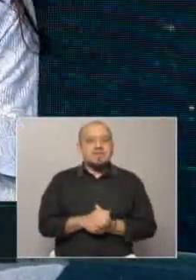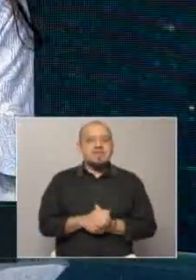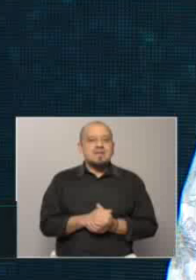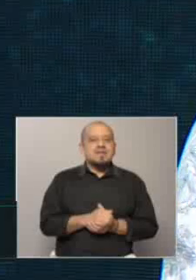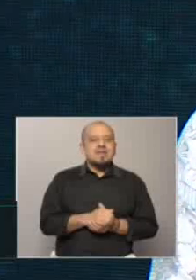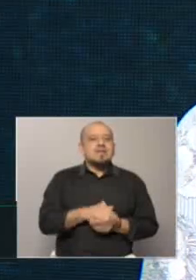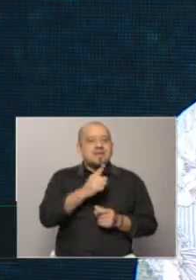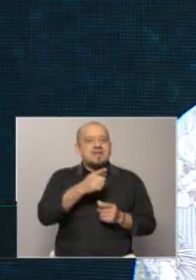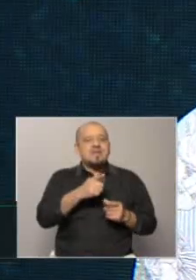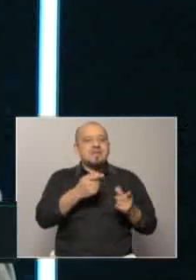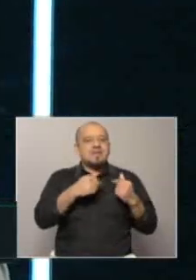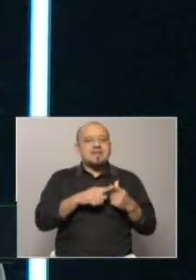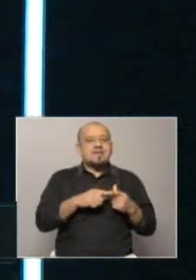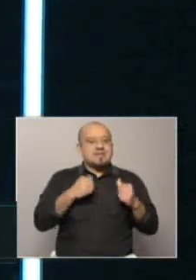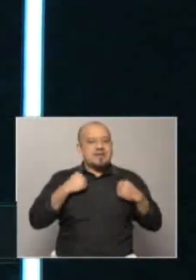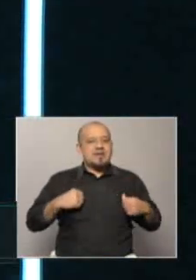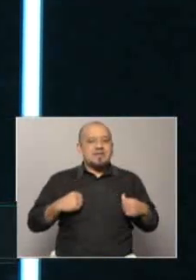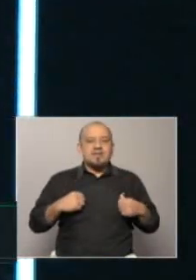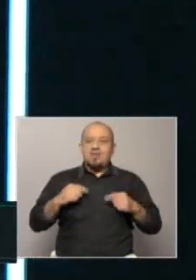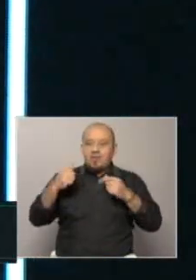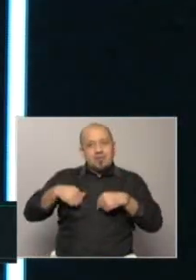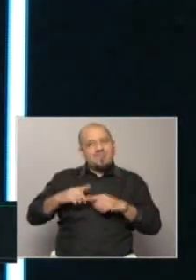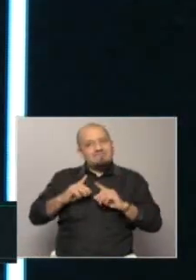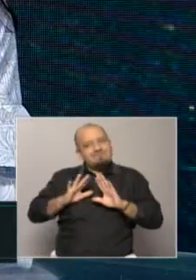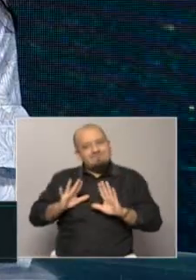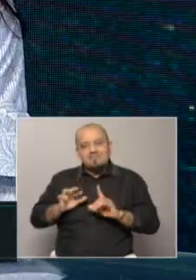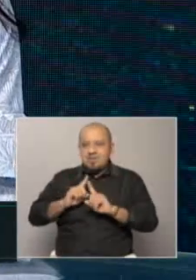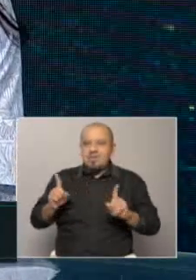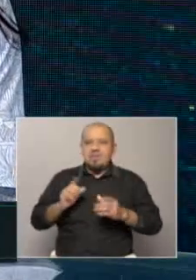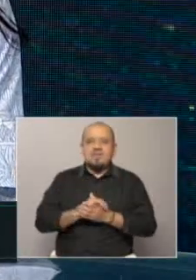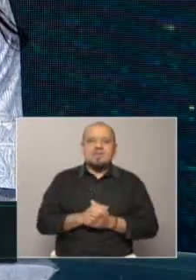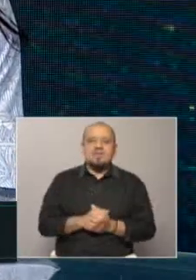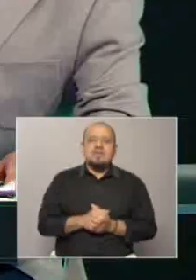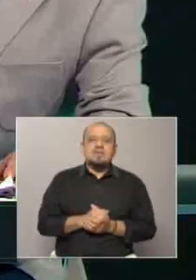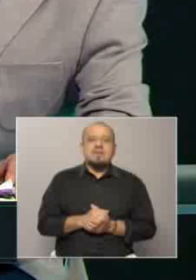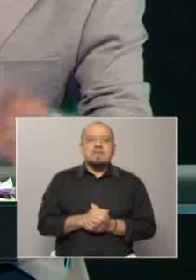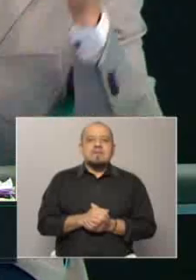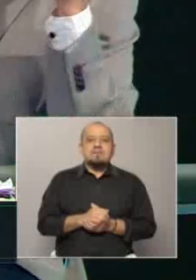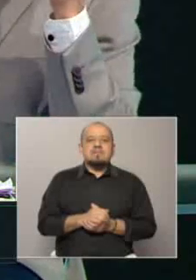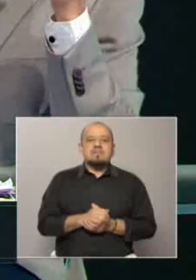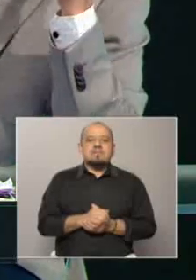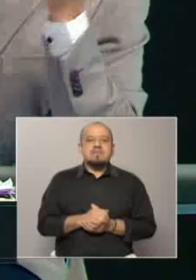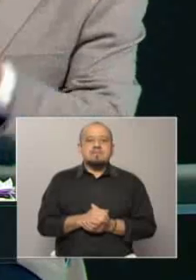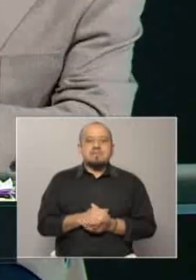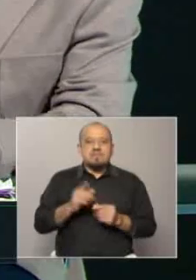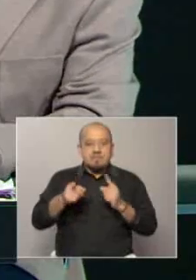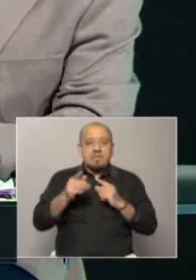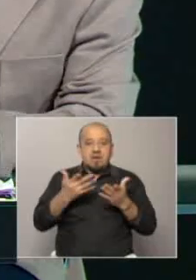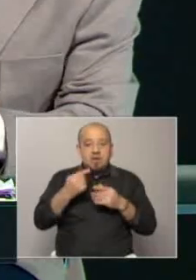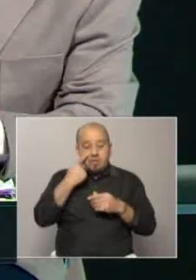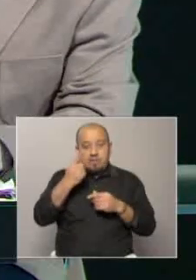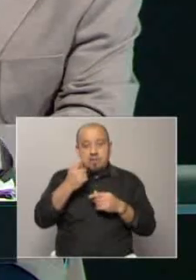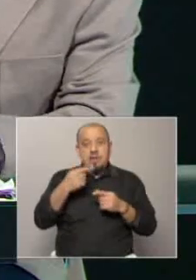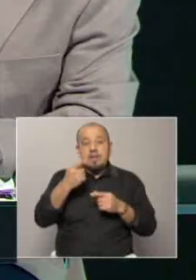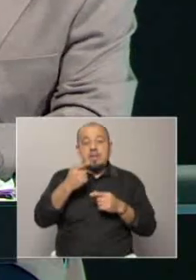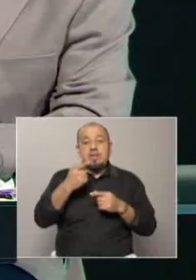hombre del chaleco me digan. Si me iba a poner hoy y decidí no hacerlo en el homenaje a vos, Carlitos. ¿Saben que la gente lo va a ver juntos